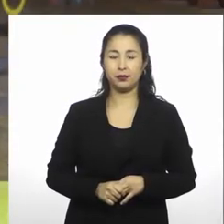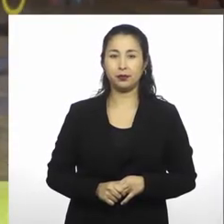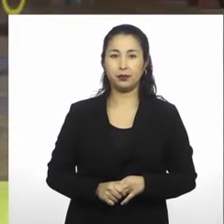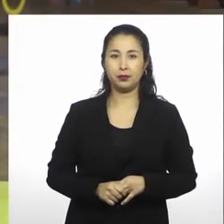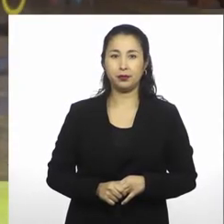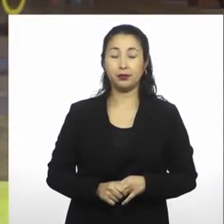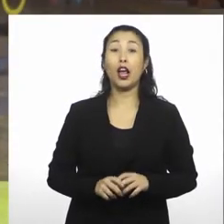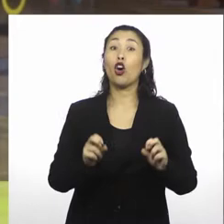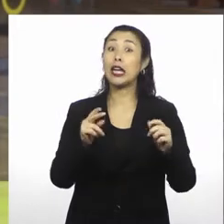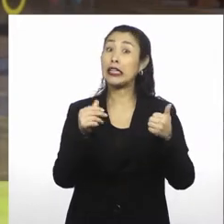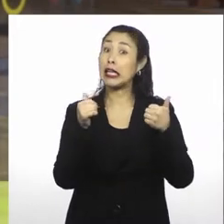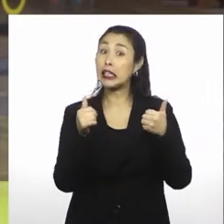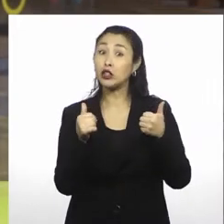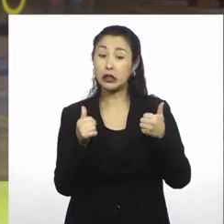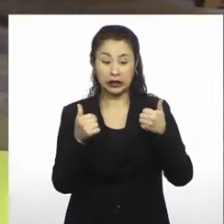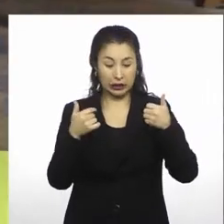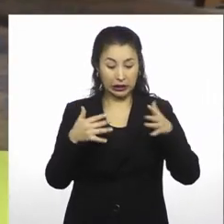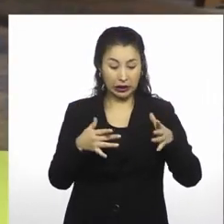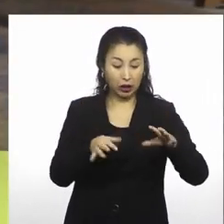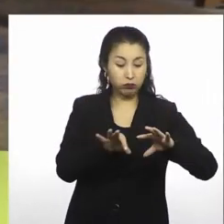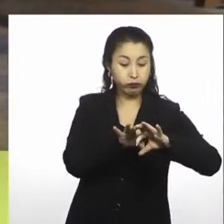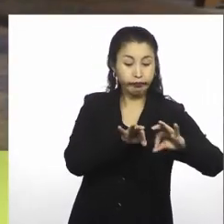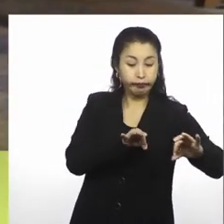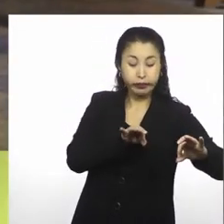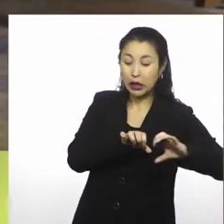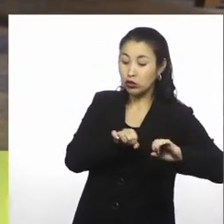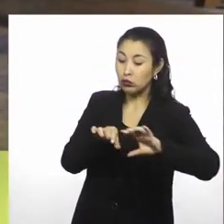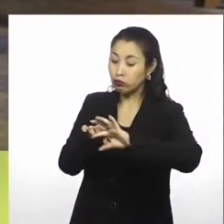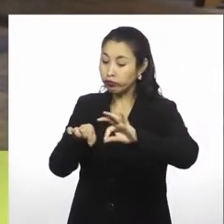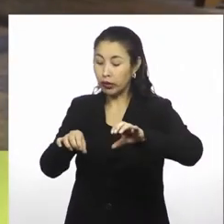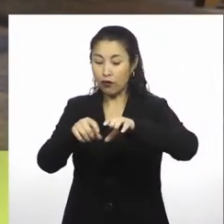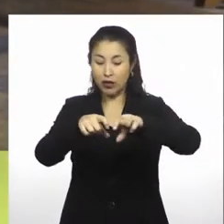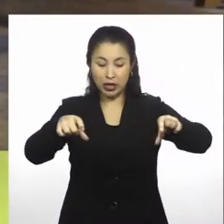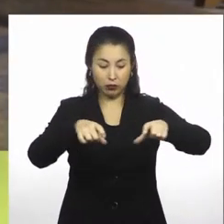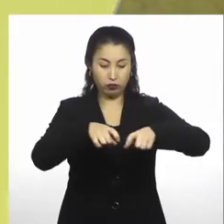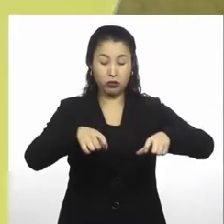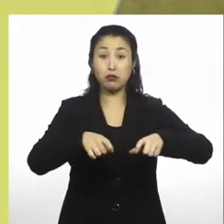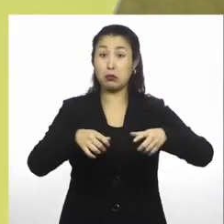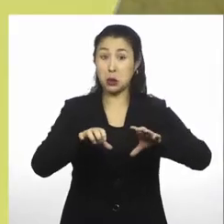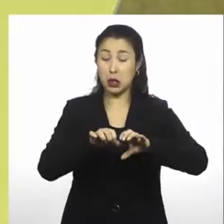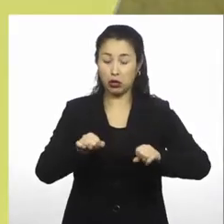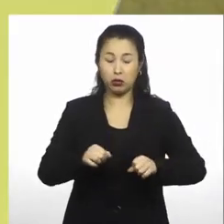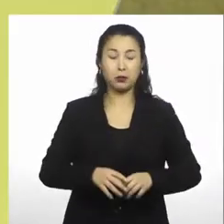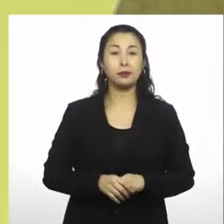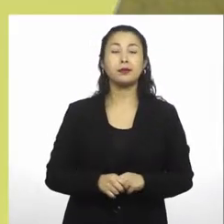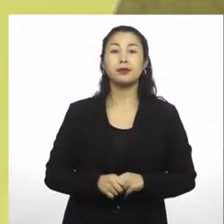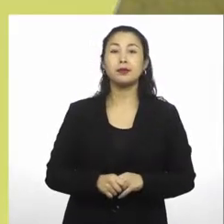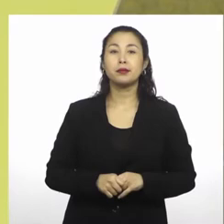Ok, tenemos nuestros rieles. Vamos a volver a poner las latas sobre ellas.